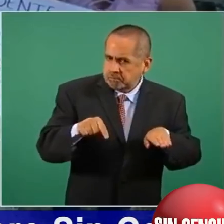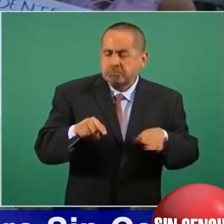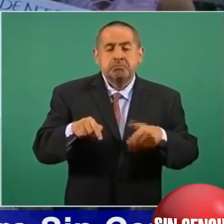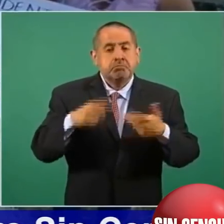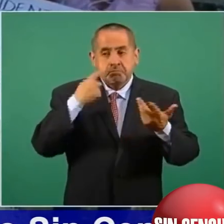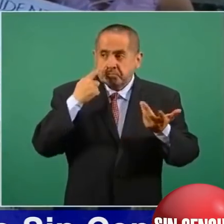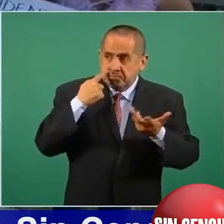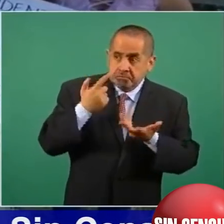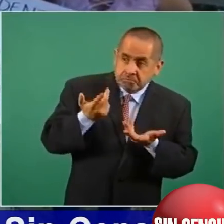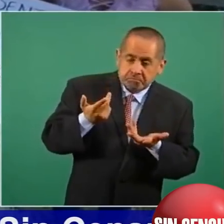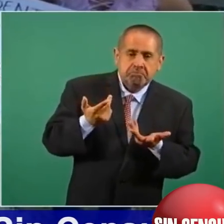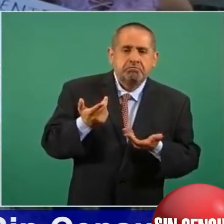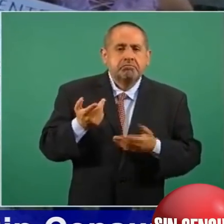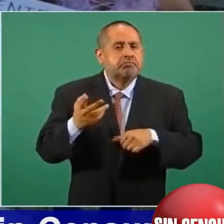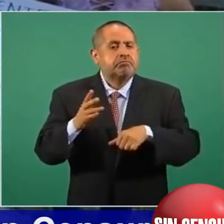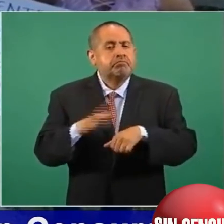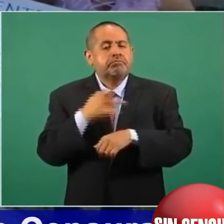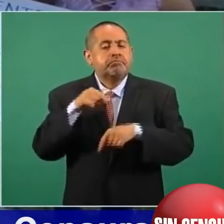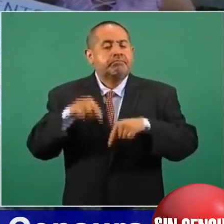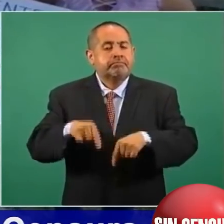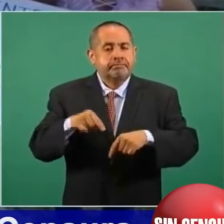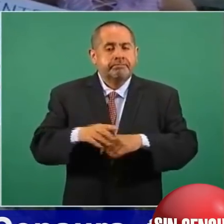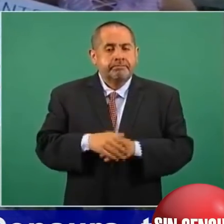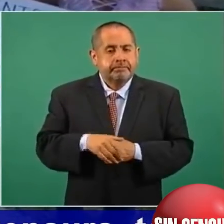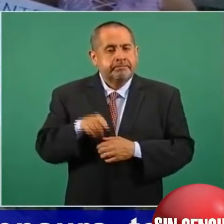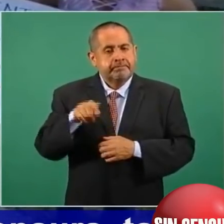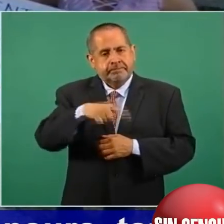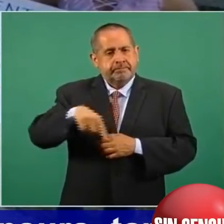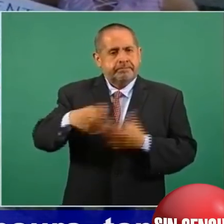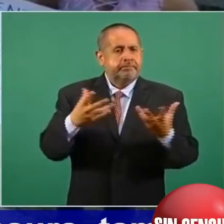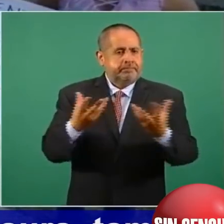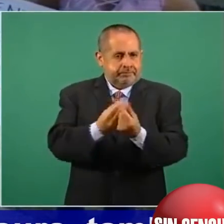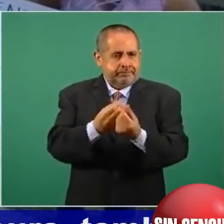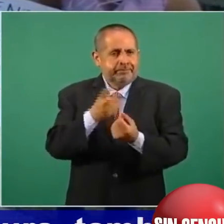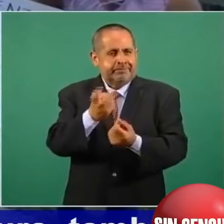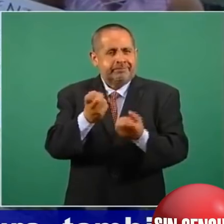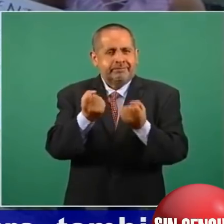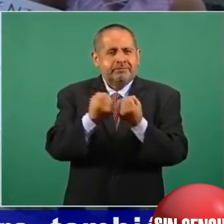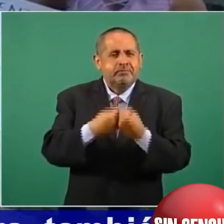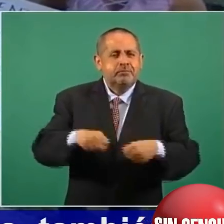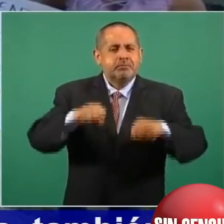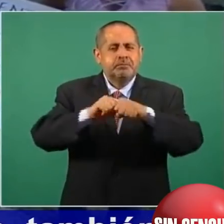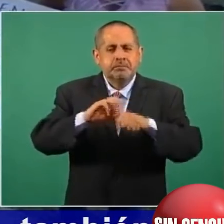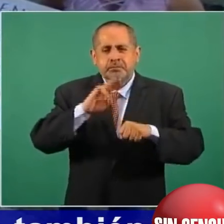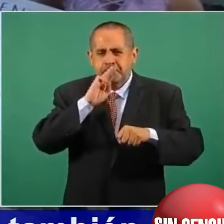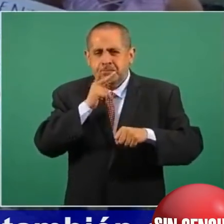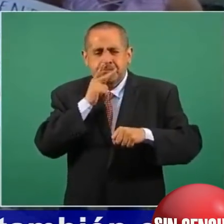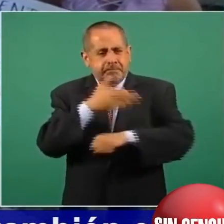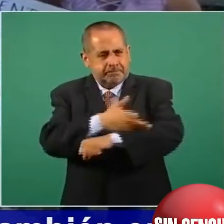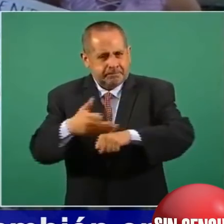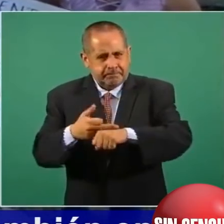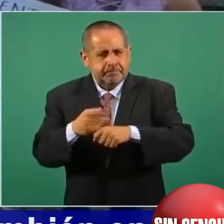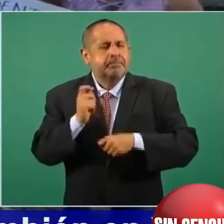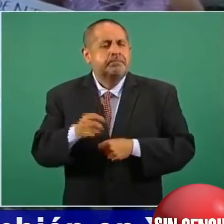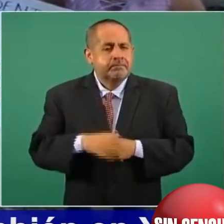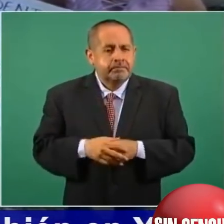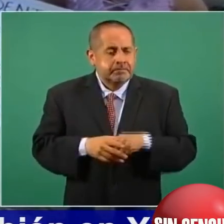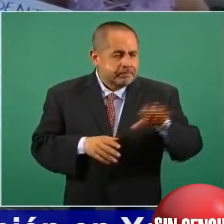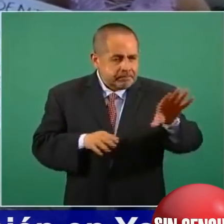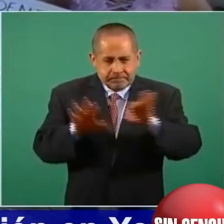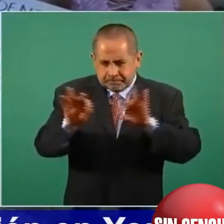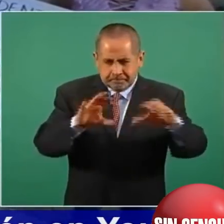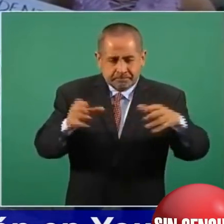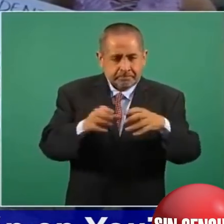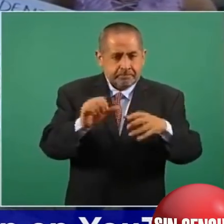esperando porque son parte de la sociedad de madres de familia. Se escoge que el